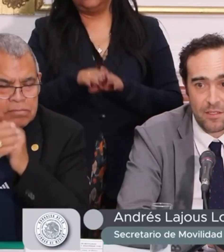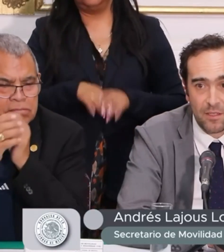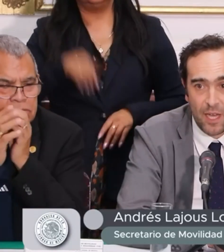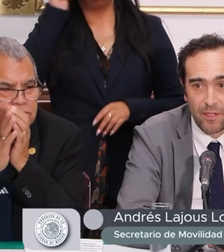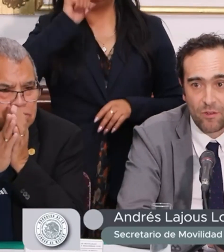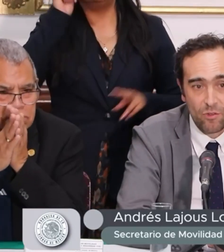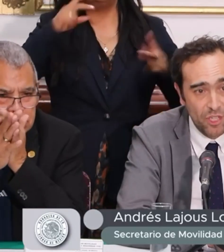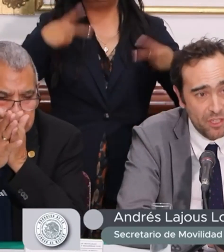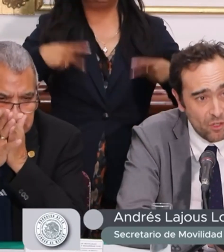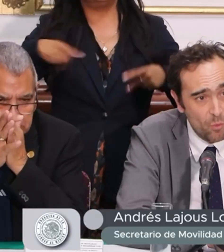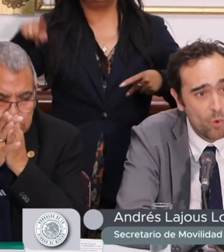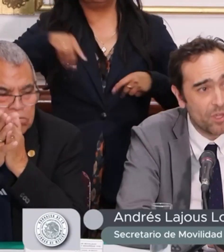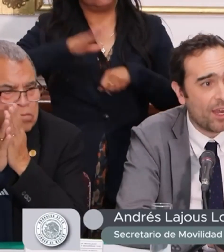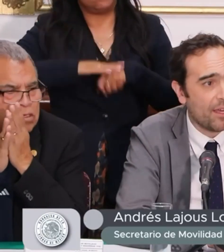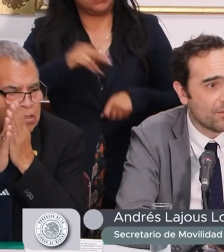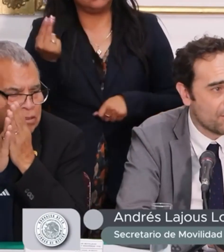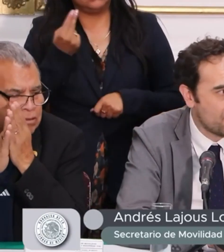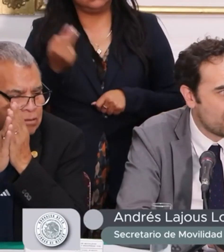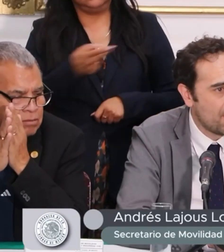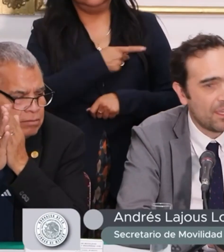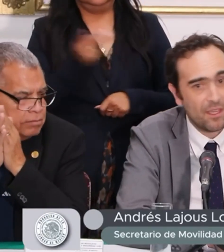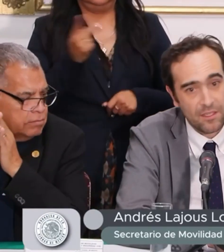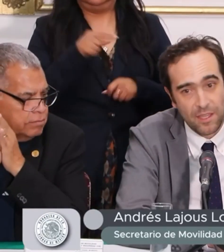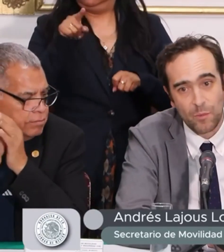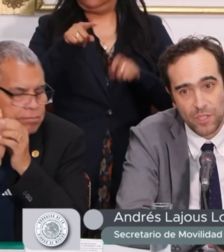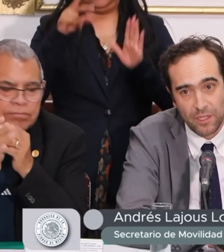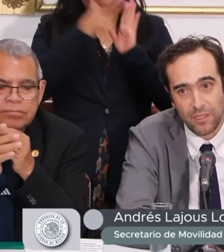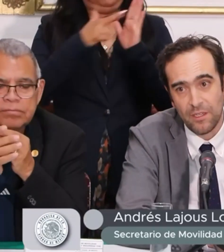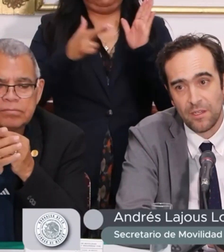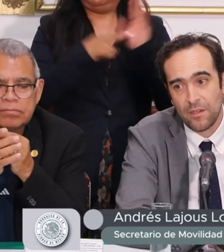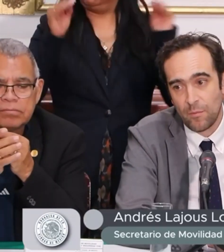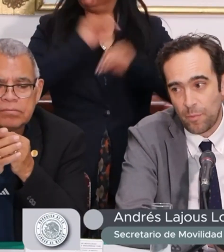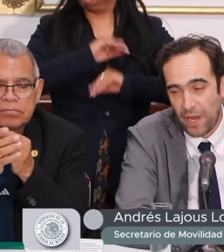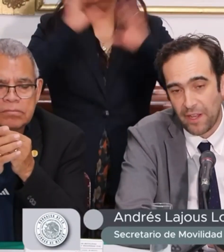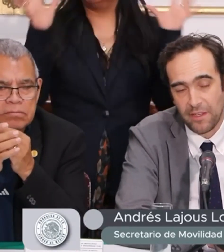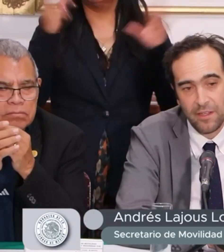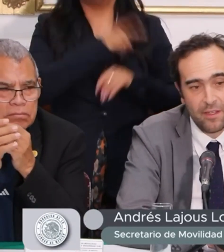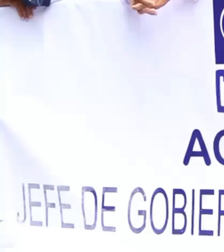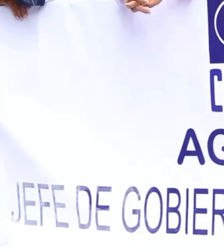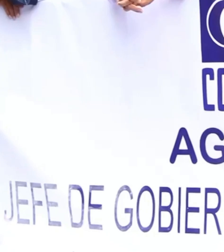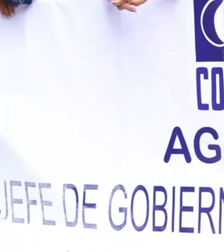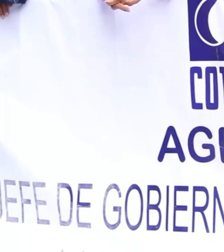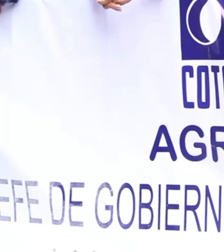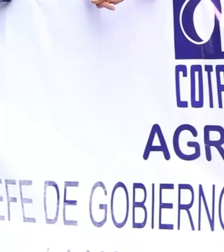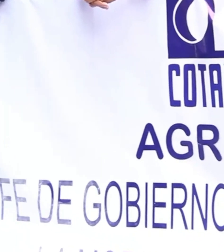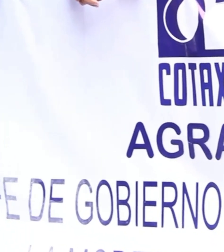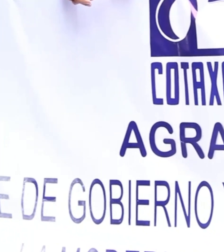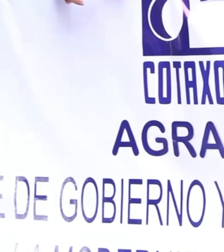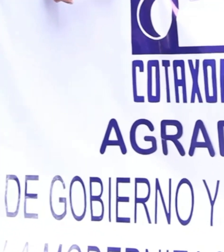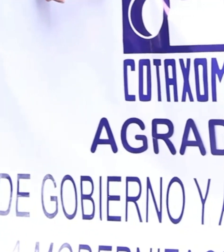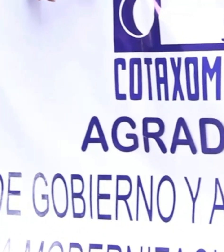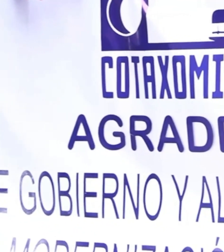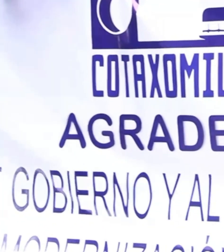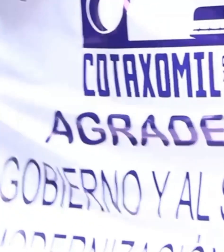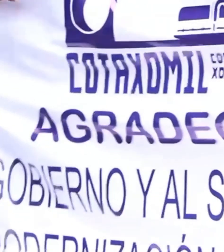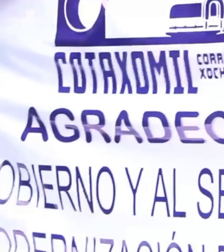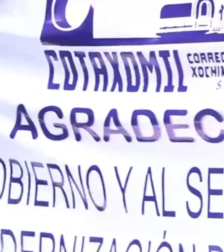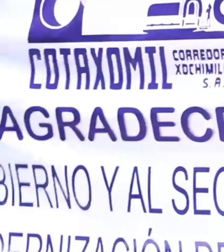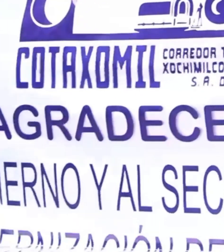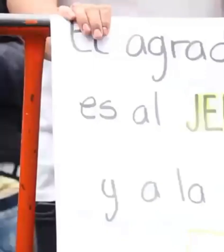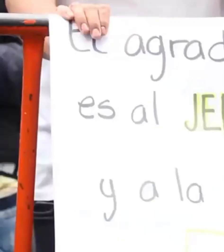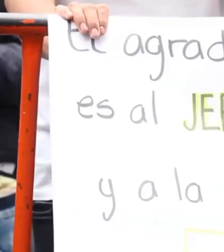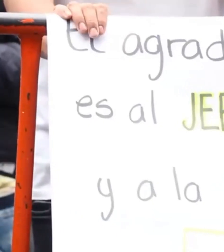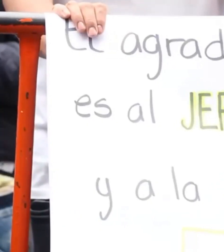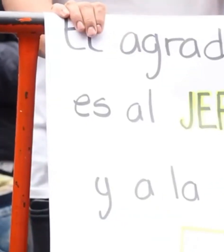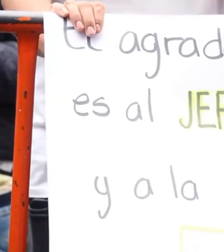lo necesitaban, con unos criterios muy claros de estamos aquí para atender por el bien